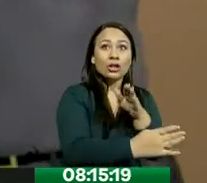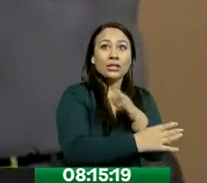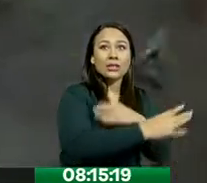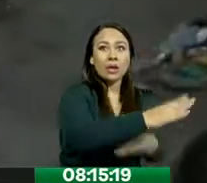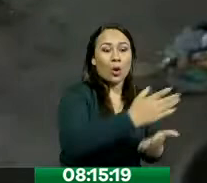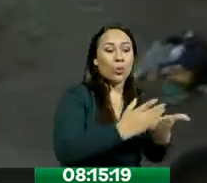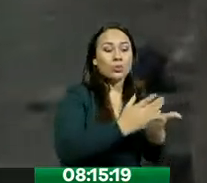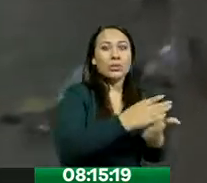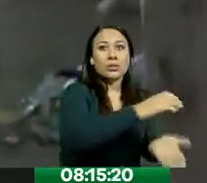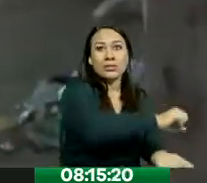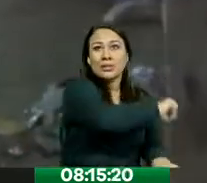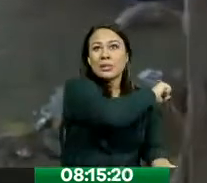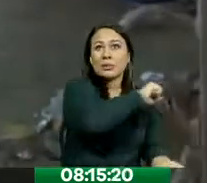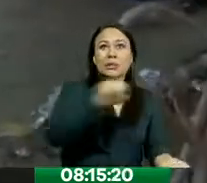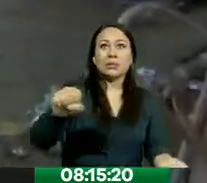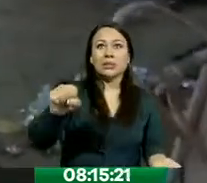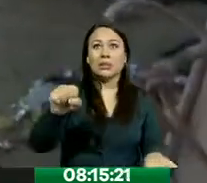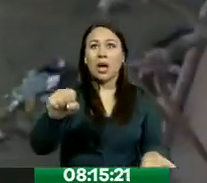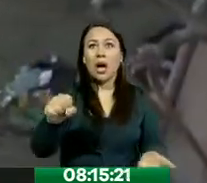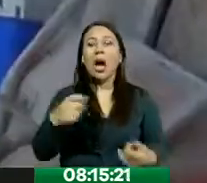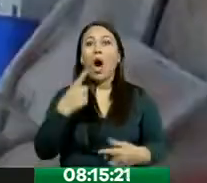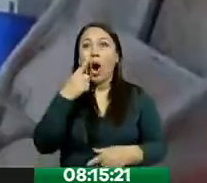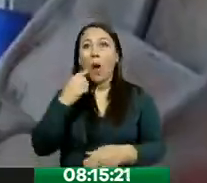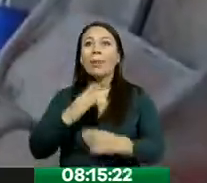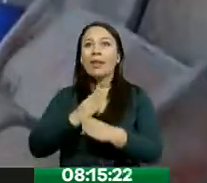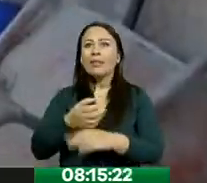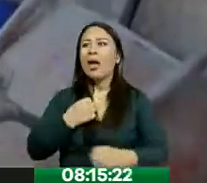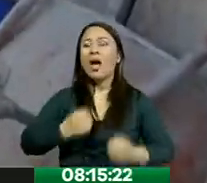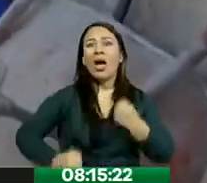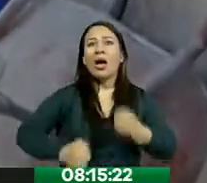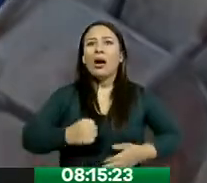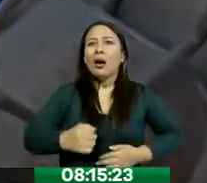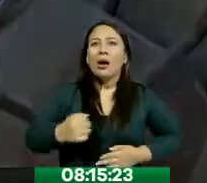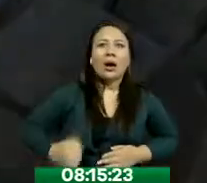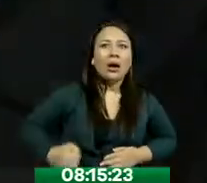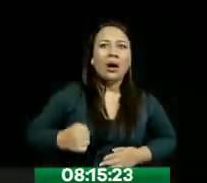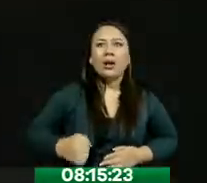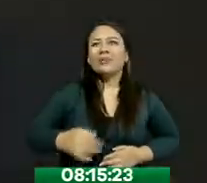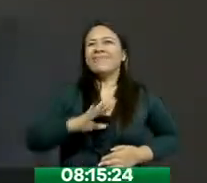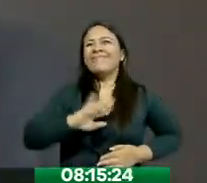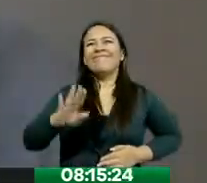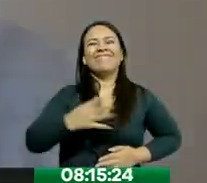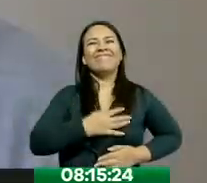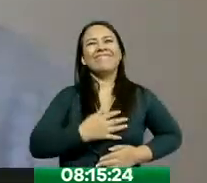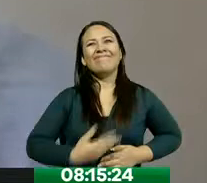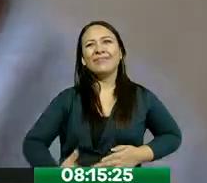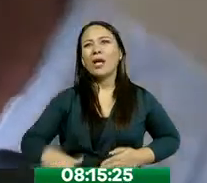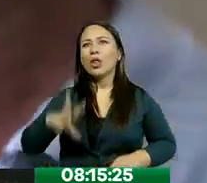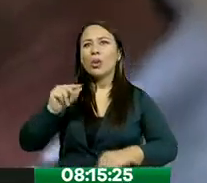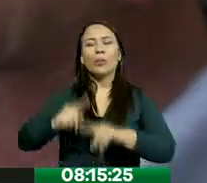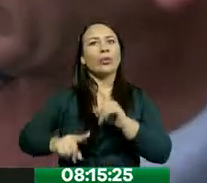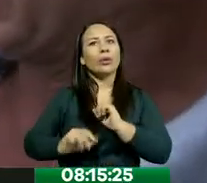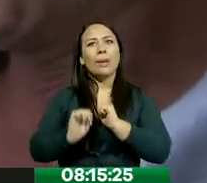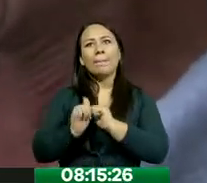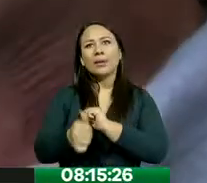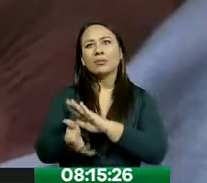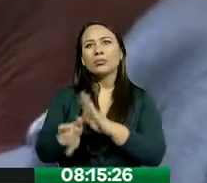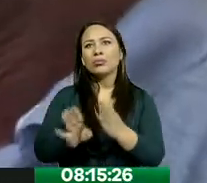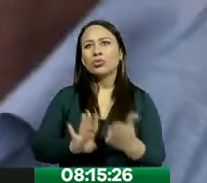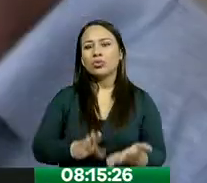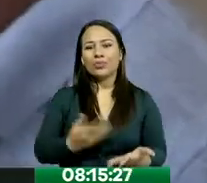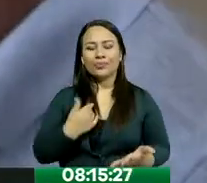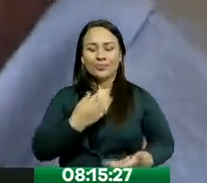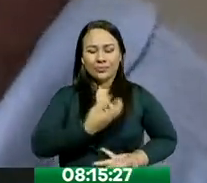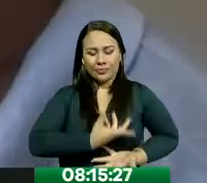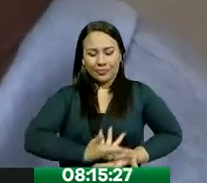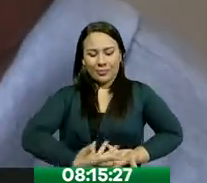la muerte. Posteriormente, el hombre habría salido en su afán de buscar ayuda, pero no resistió. Que se subió a la moto y que ya